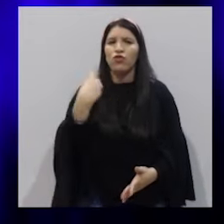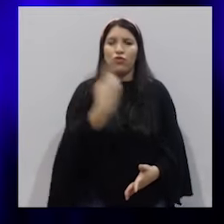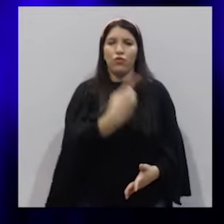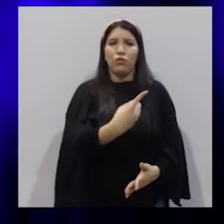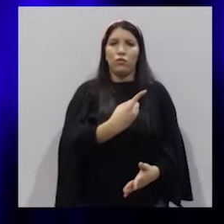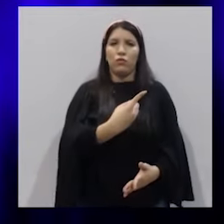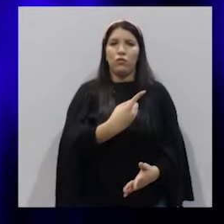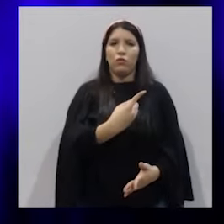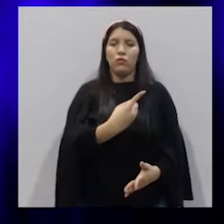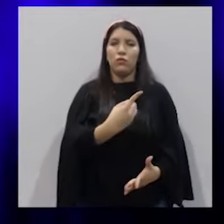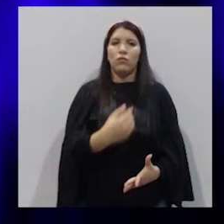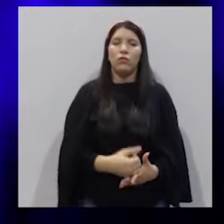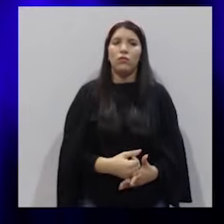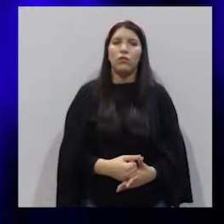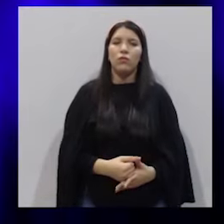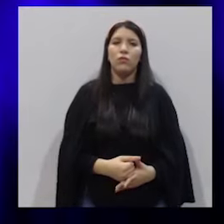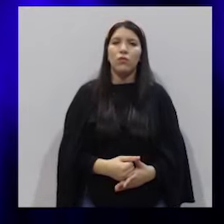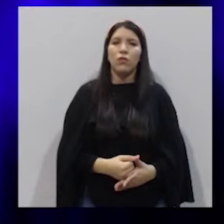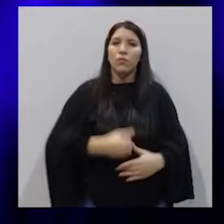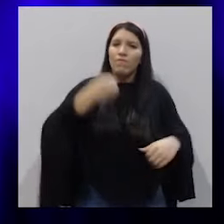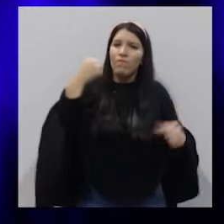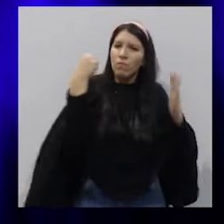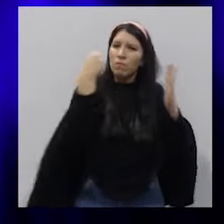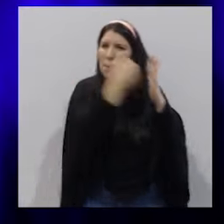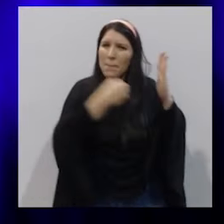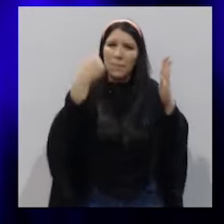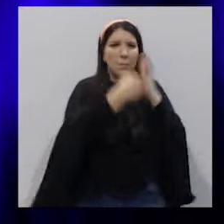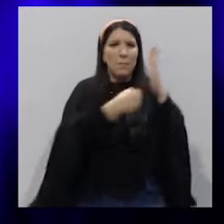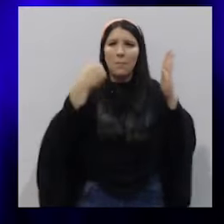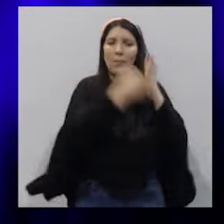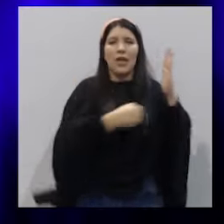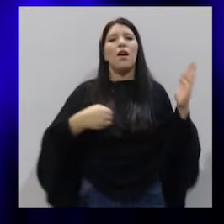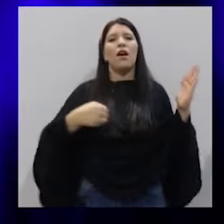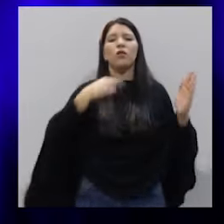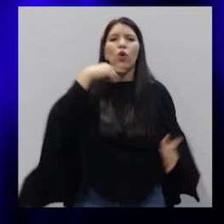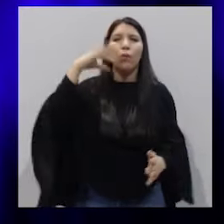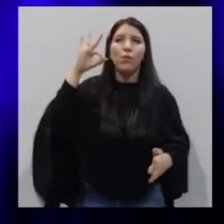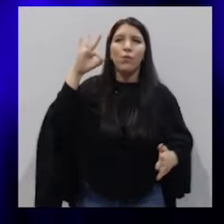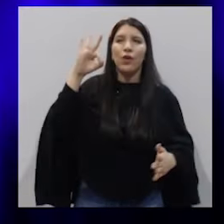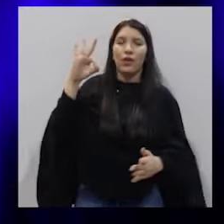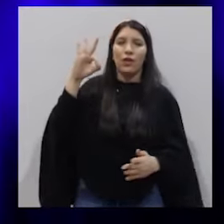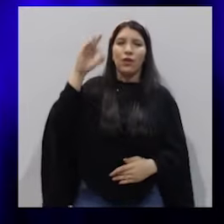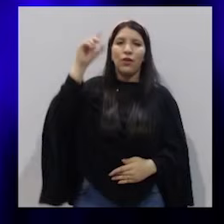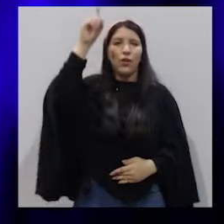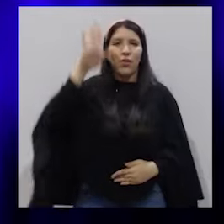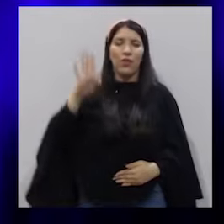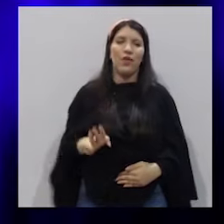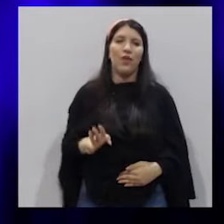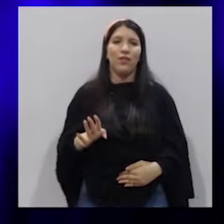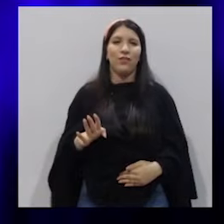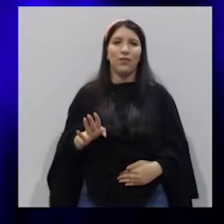el poder de la oración del ayuno y esas herramientas que tenemos para poder vivir una vida